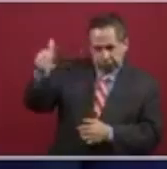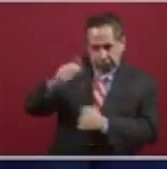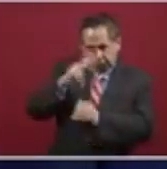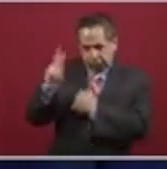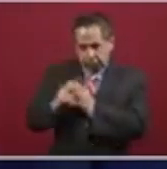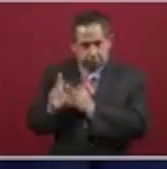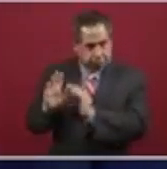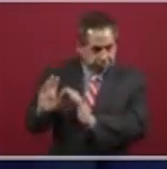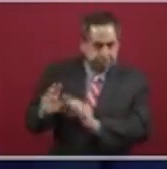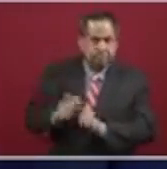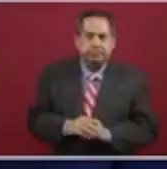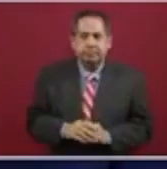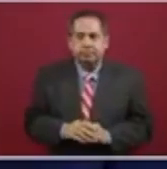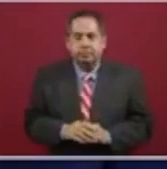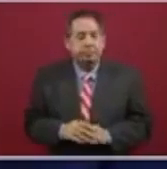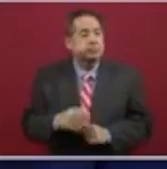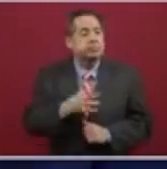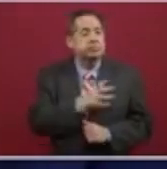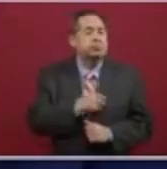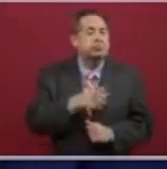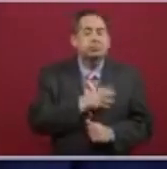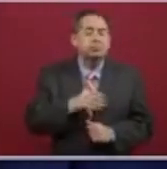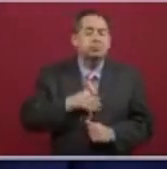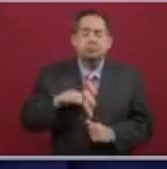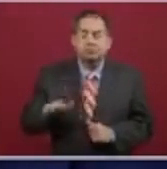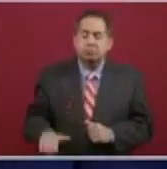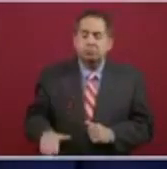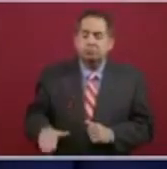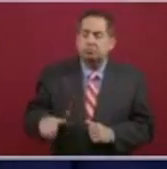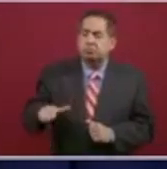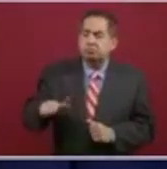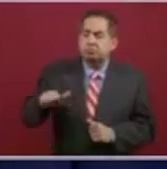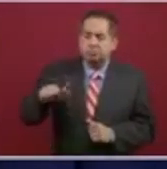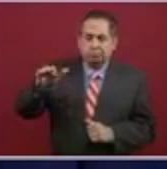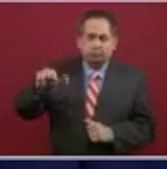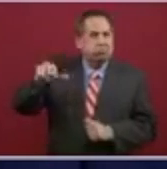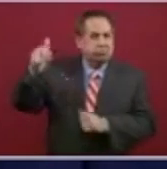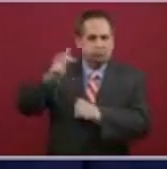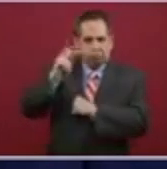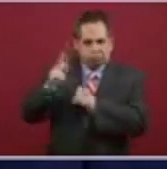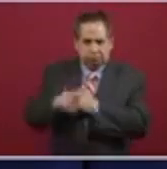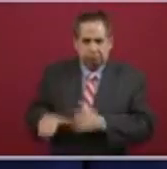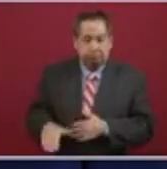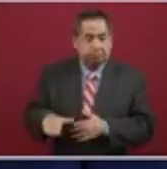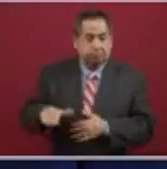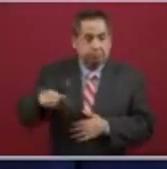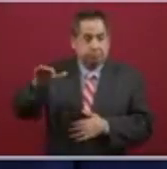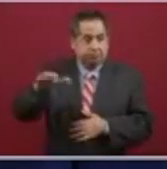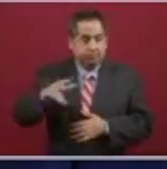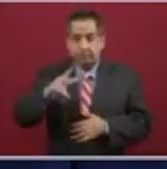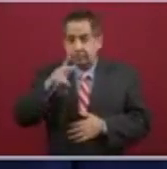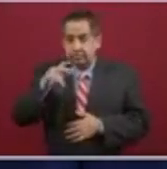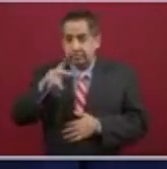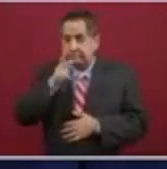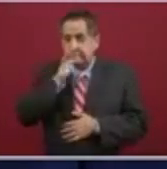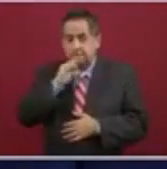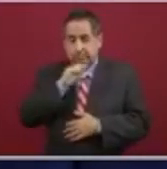que los hijos van creciendo y los padres quieren que ya